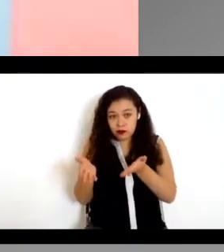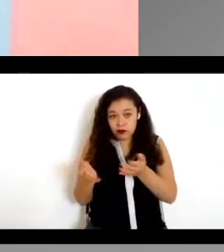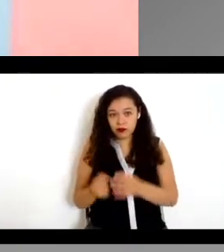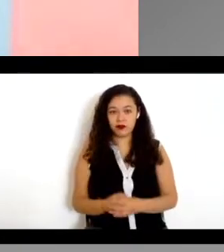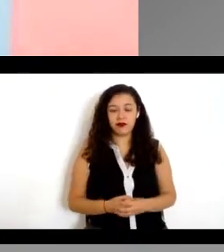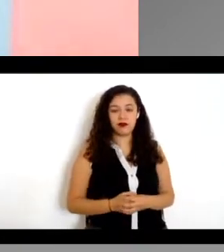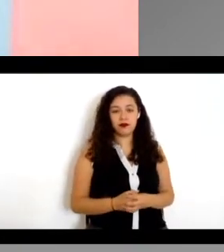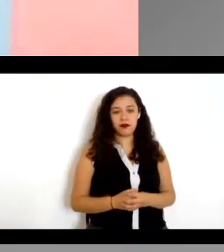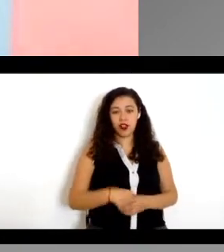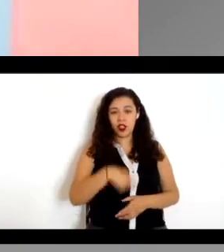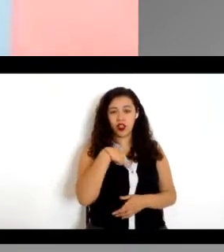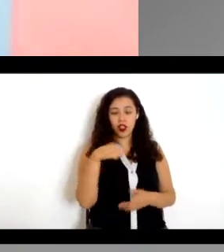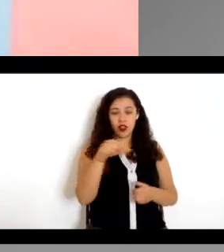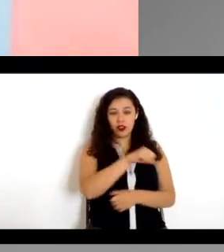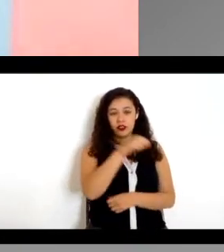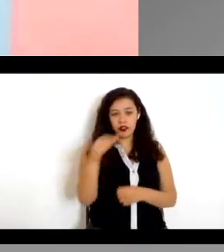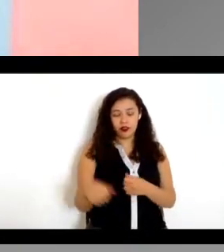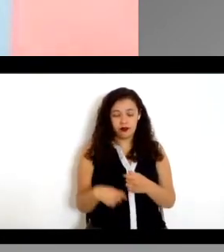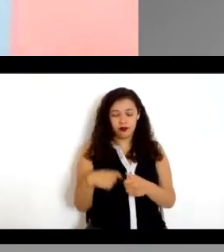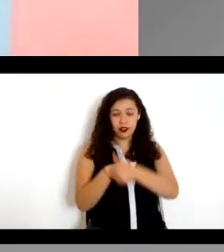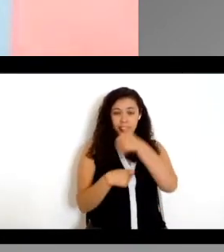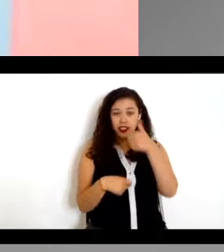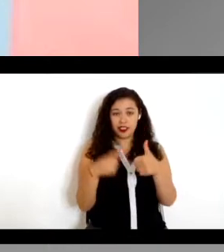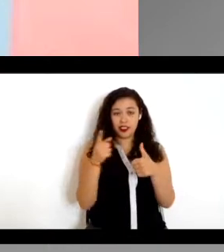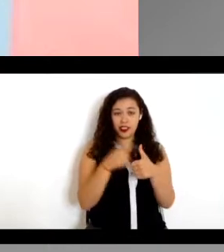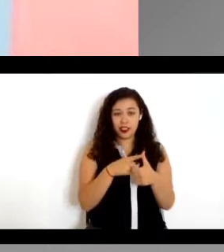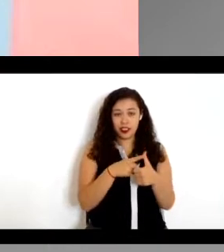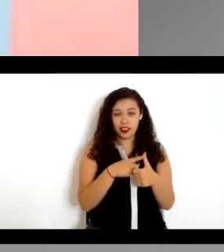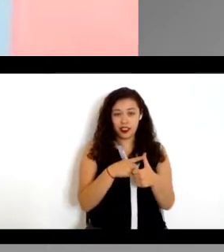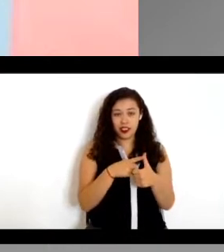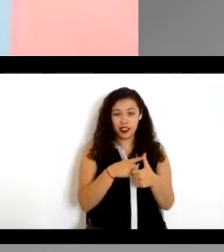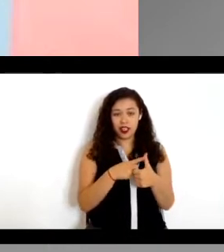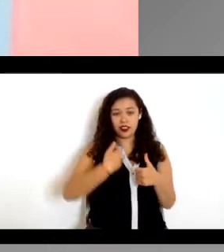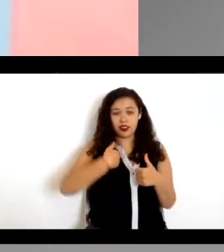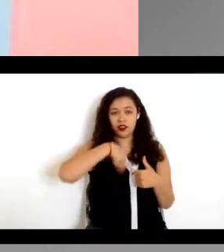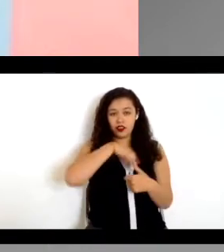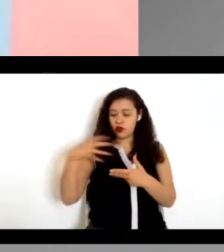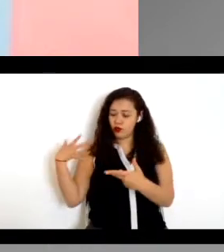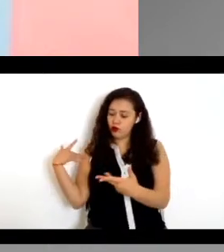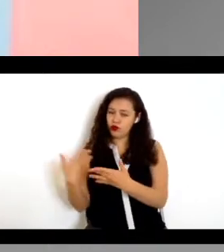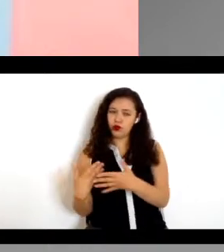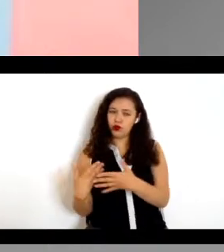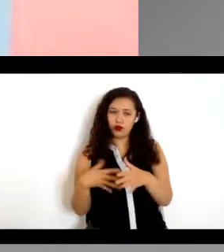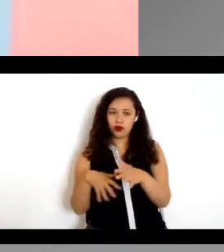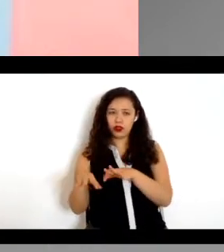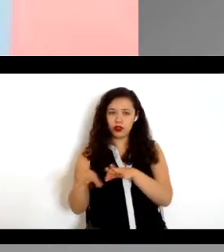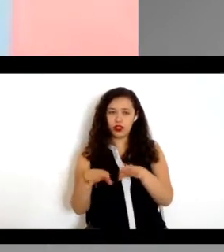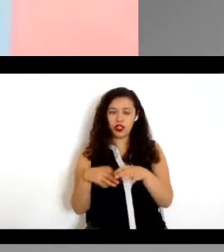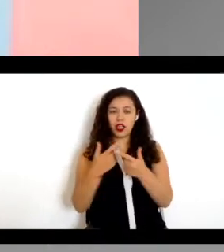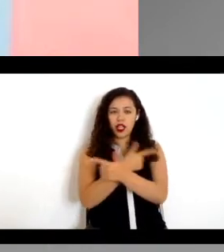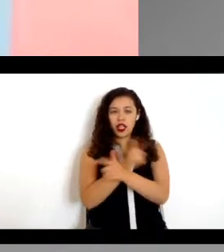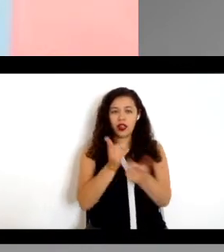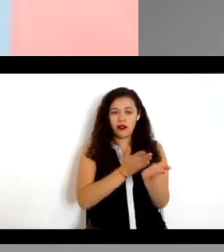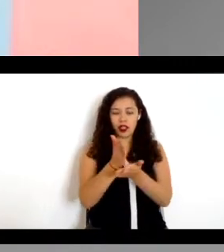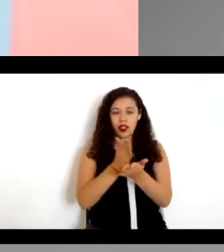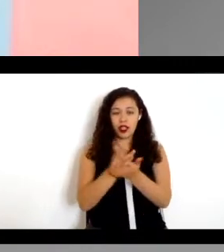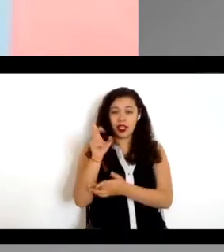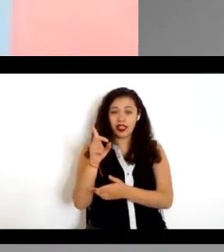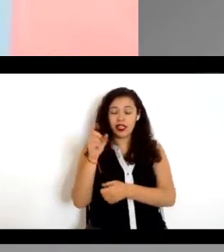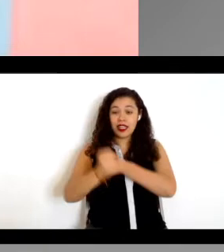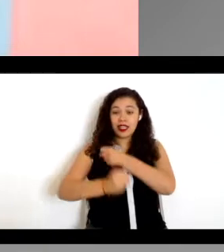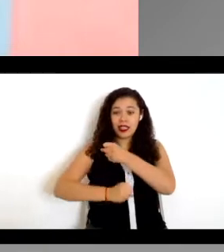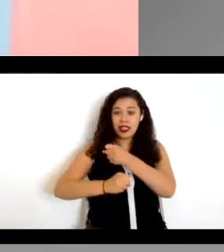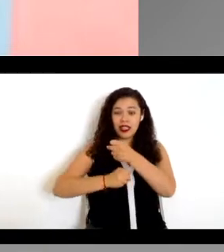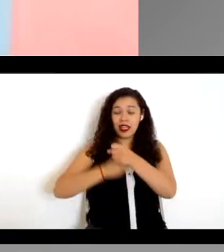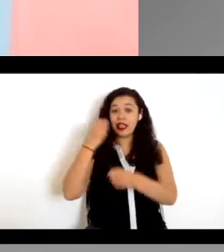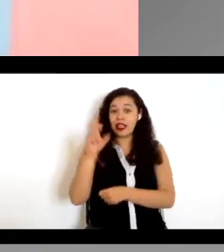menos seis que nos han funcionado desde el trabajo que llevamos desde el libre acceso por casi 33 años. En principio, el promover